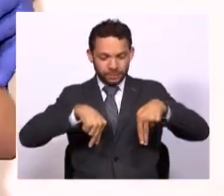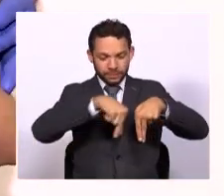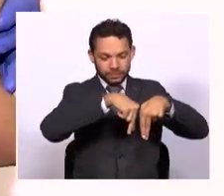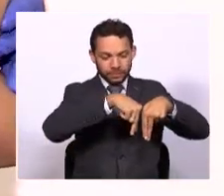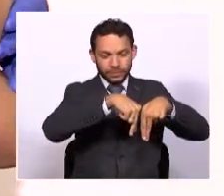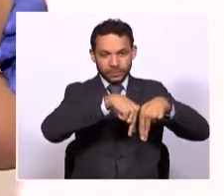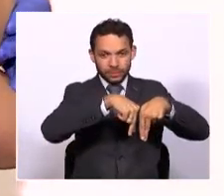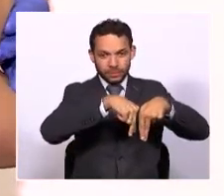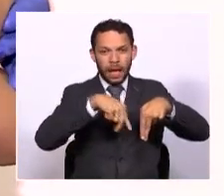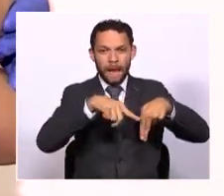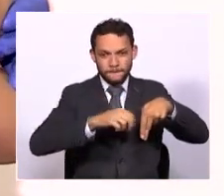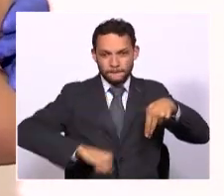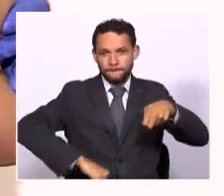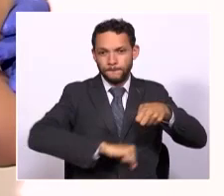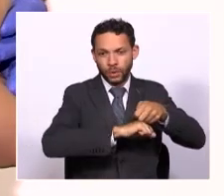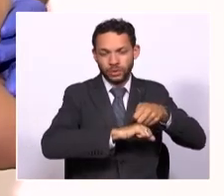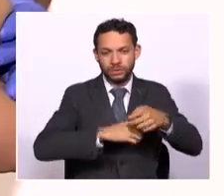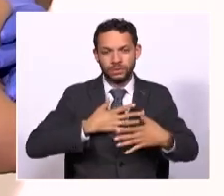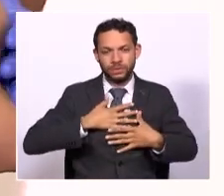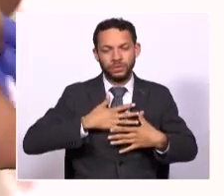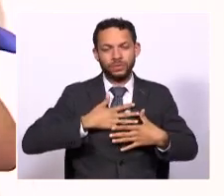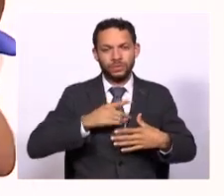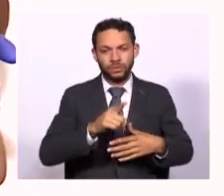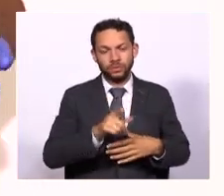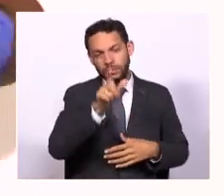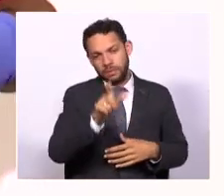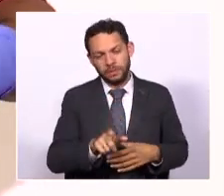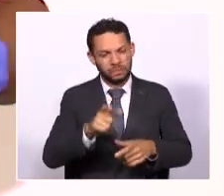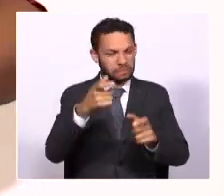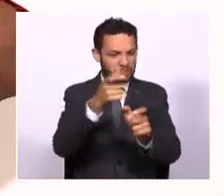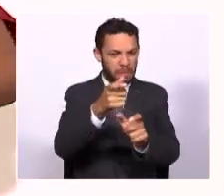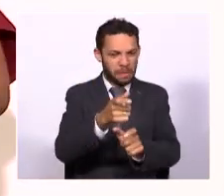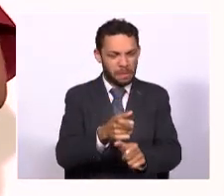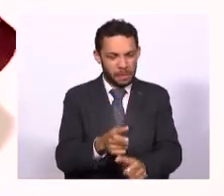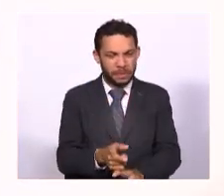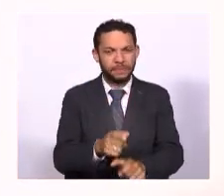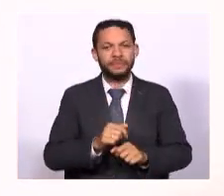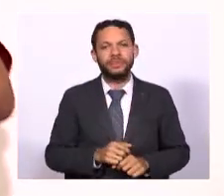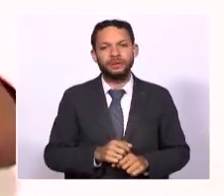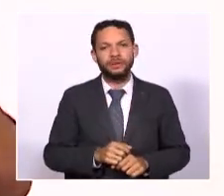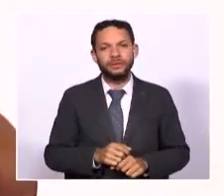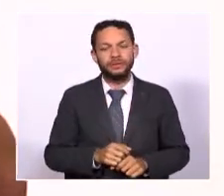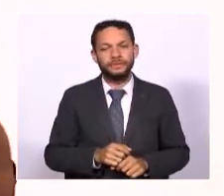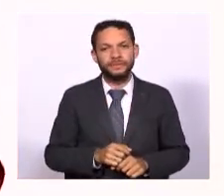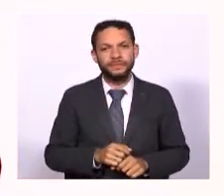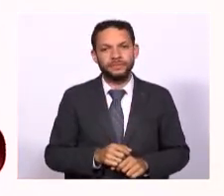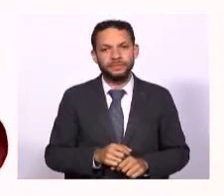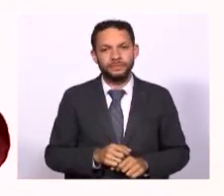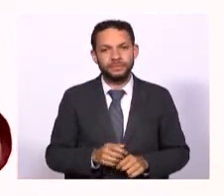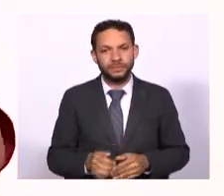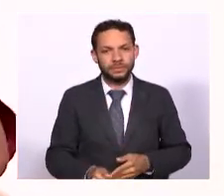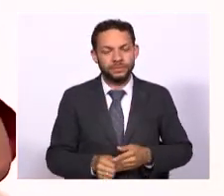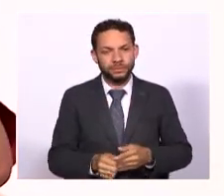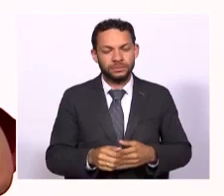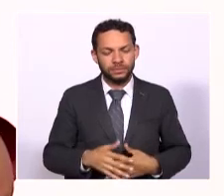la lordosis dorsal o lumbal o torácica.